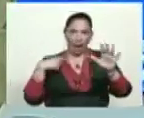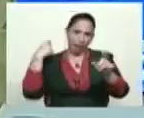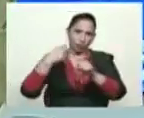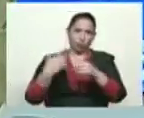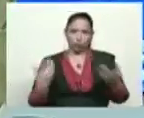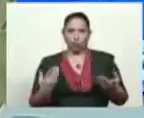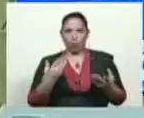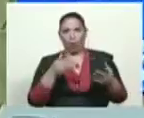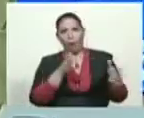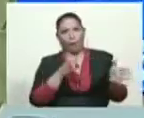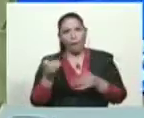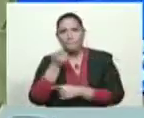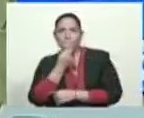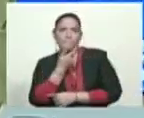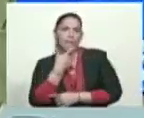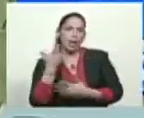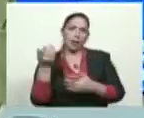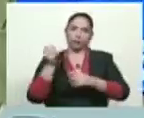venezuela